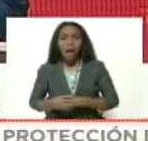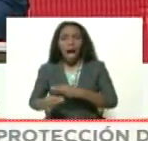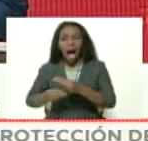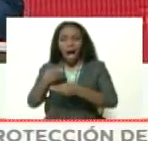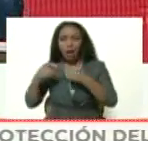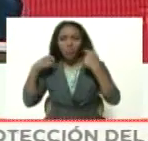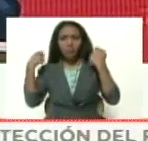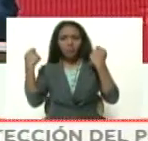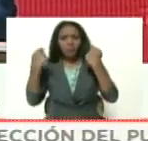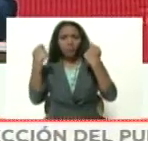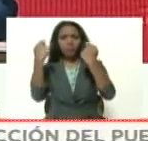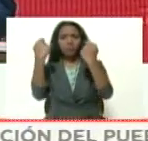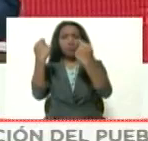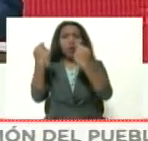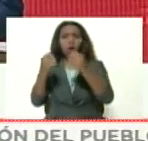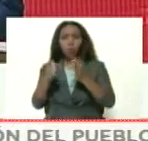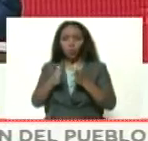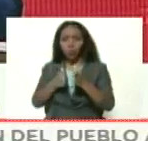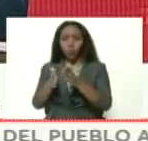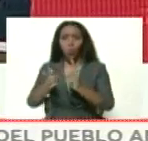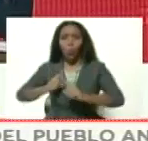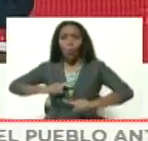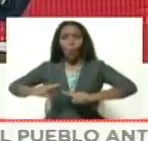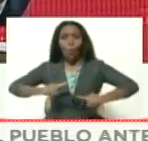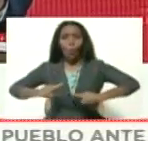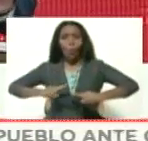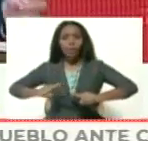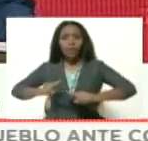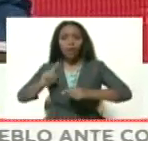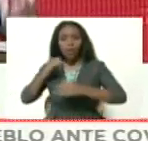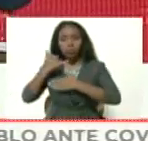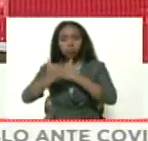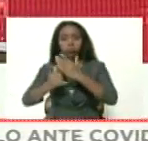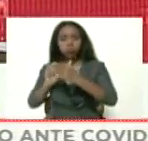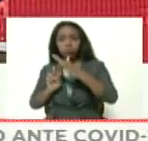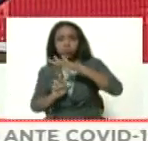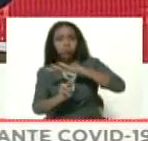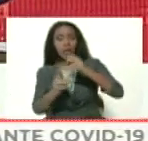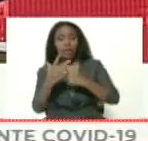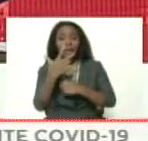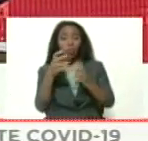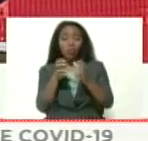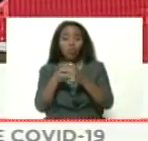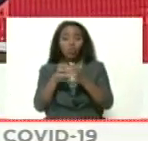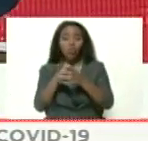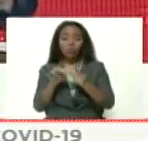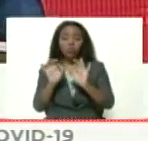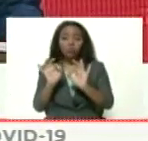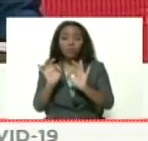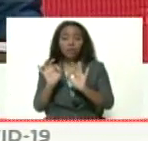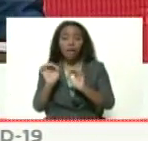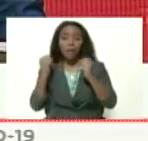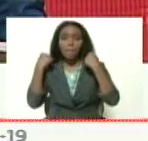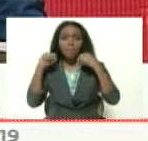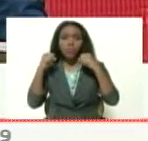promueva, conduzca, coordine la penetración de 3 grupos de asalto entrenados en